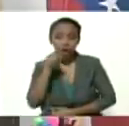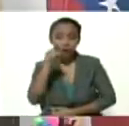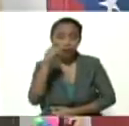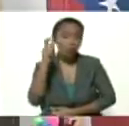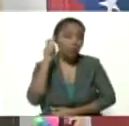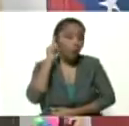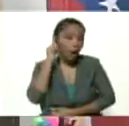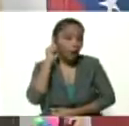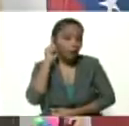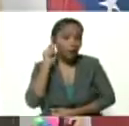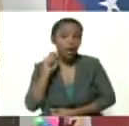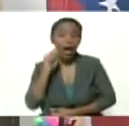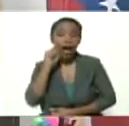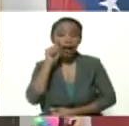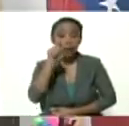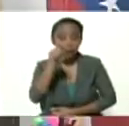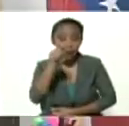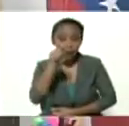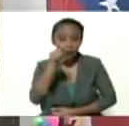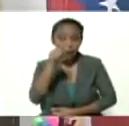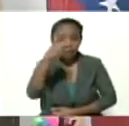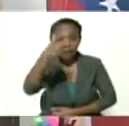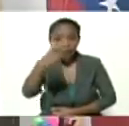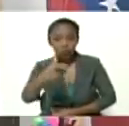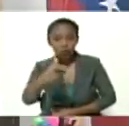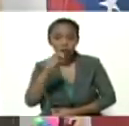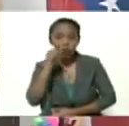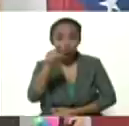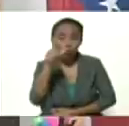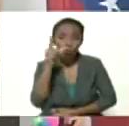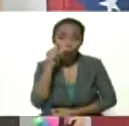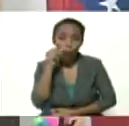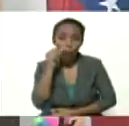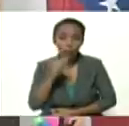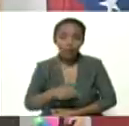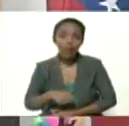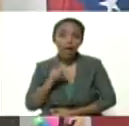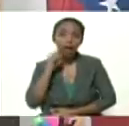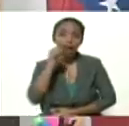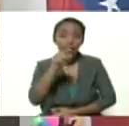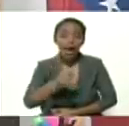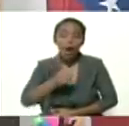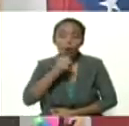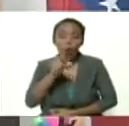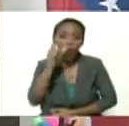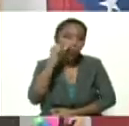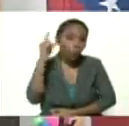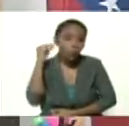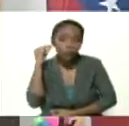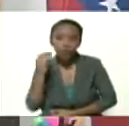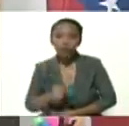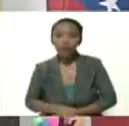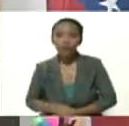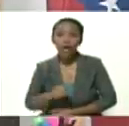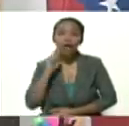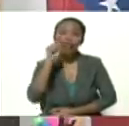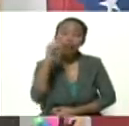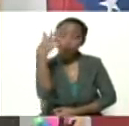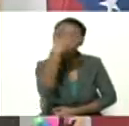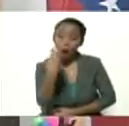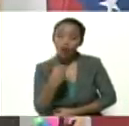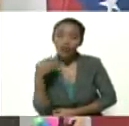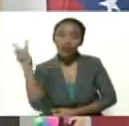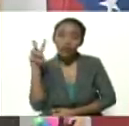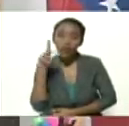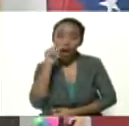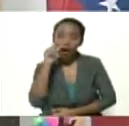mujer. Es por ti, compatriota. Es por ti, hombre. Es por ti, abuelo, abuela. Es por ti, joven